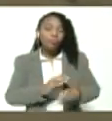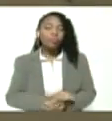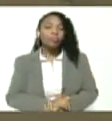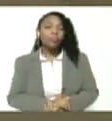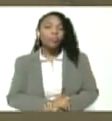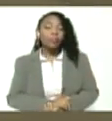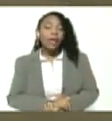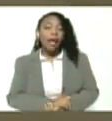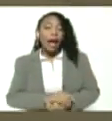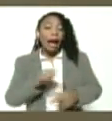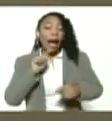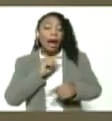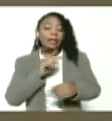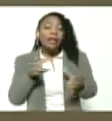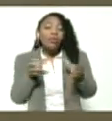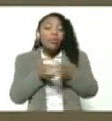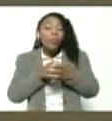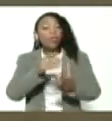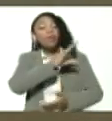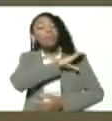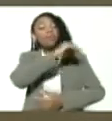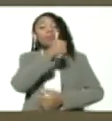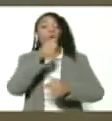Este cuerpo del directivo